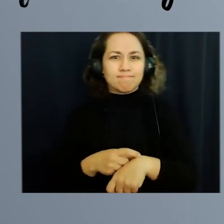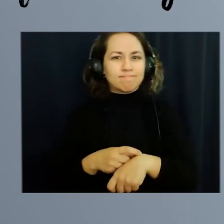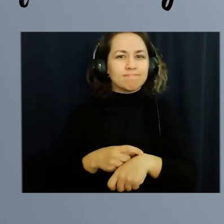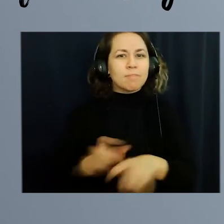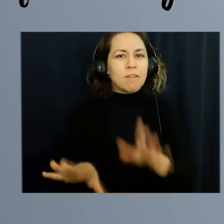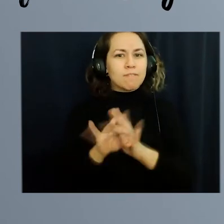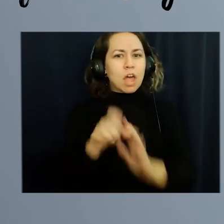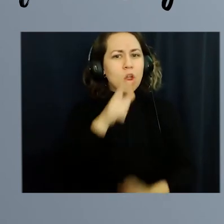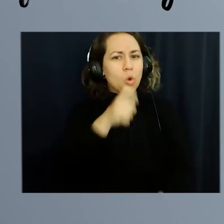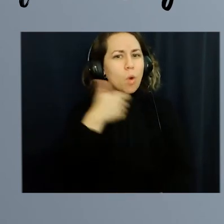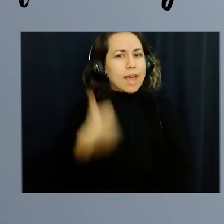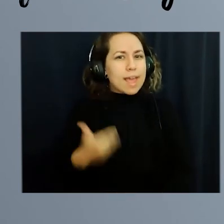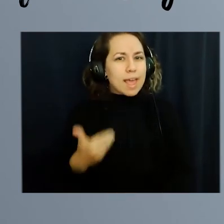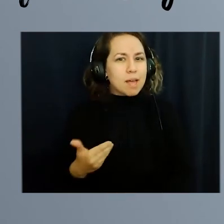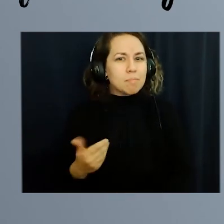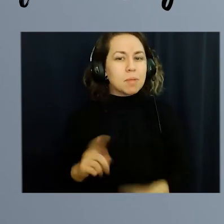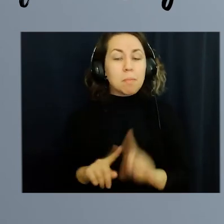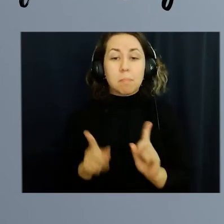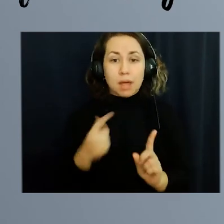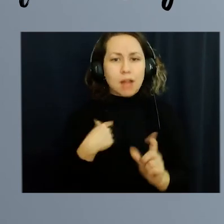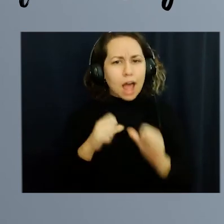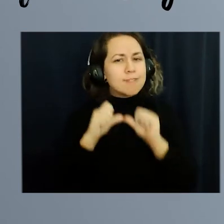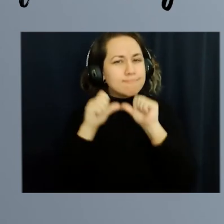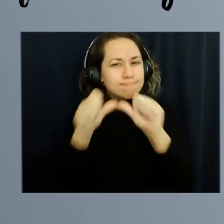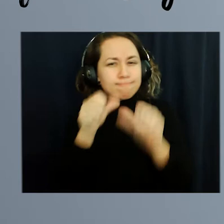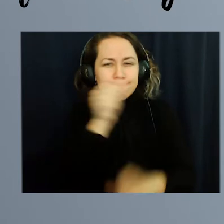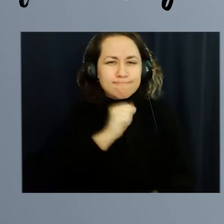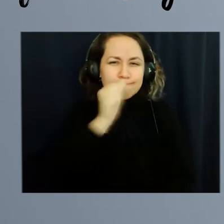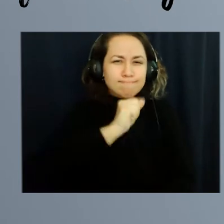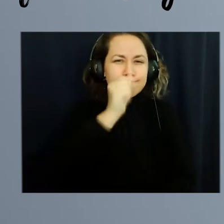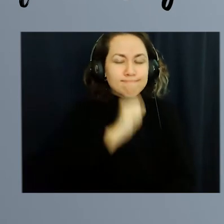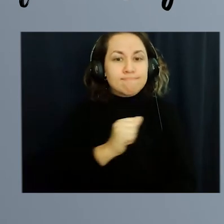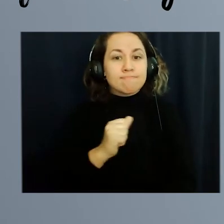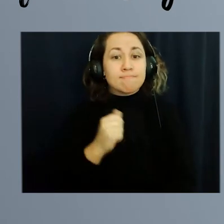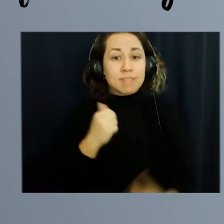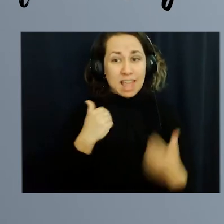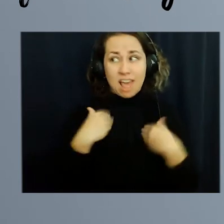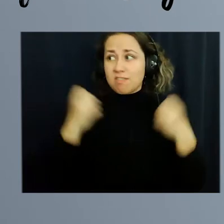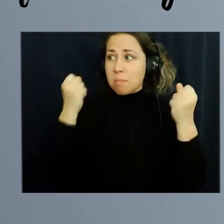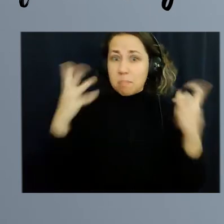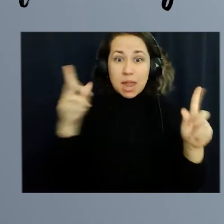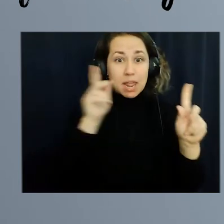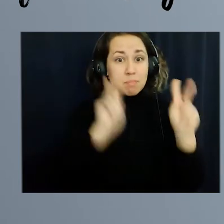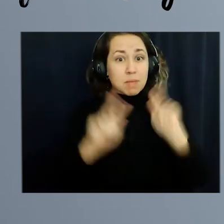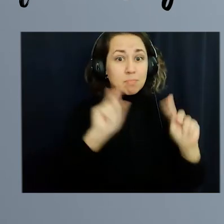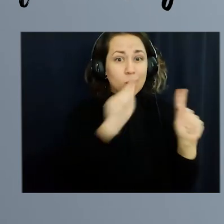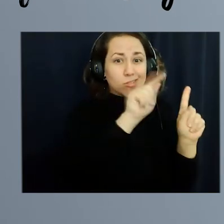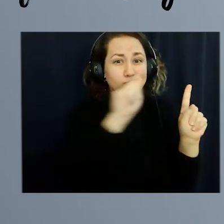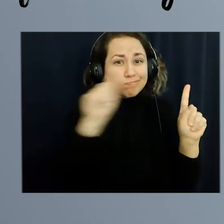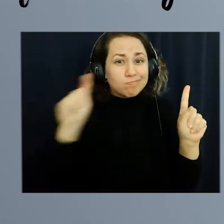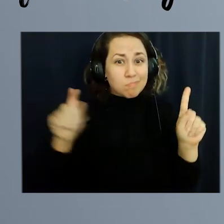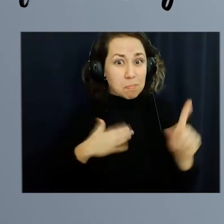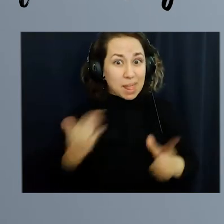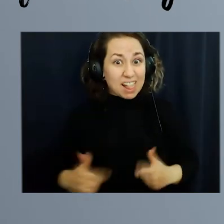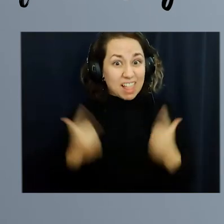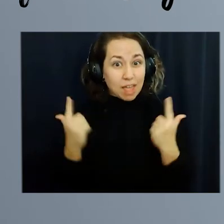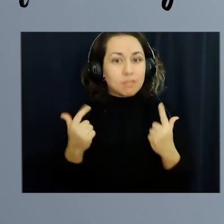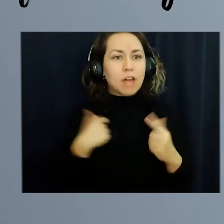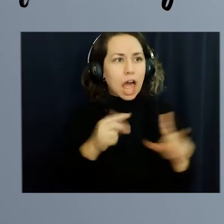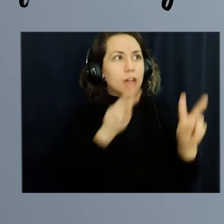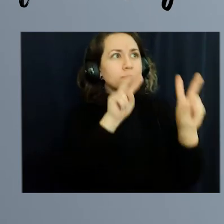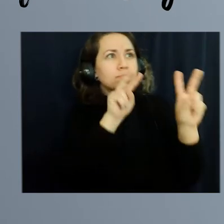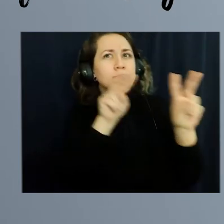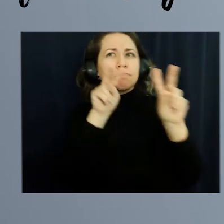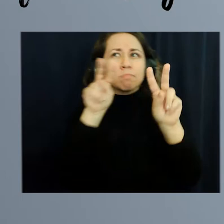Y felicidades una vez más. Estoy muy orgulloso de ustedes. Me encanta ver lo que saldrá en el futuro